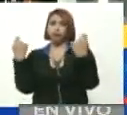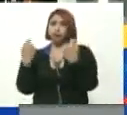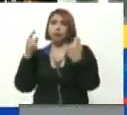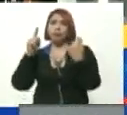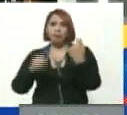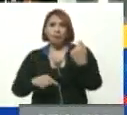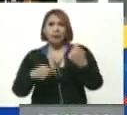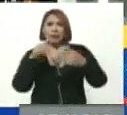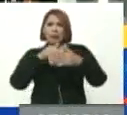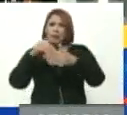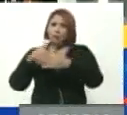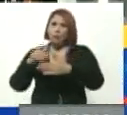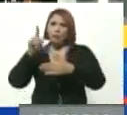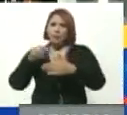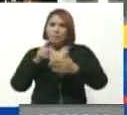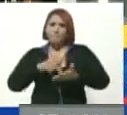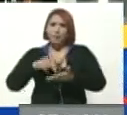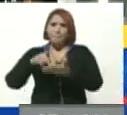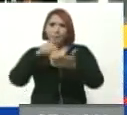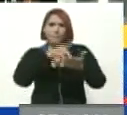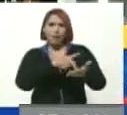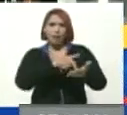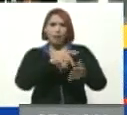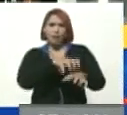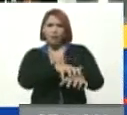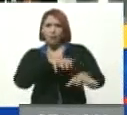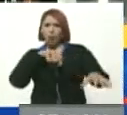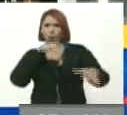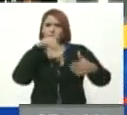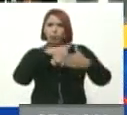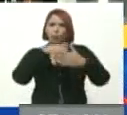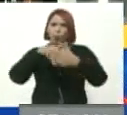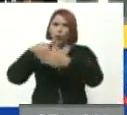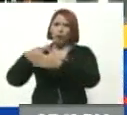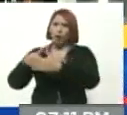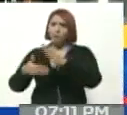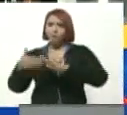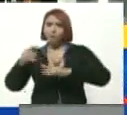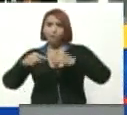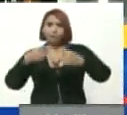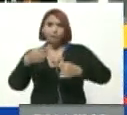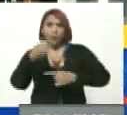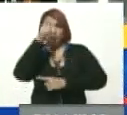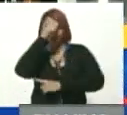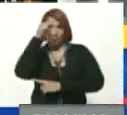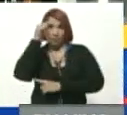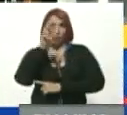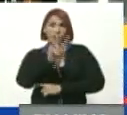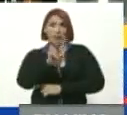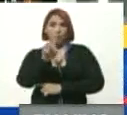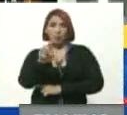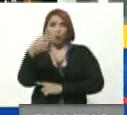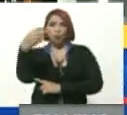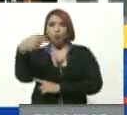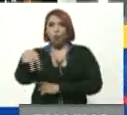electoral y a participar votando masivamente el próximo domingo 21 de